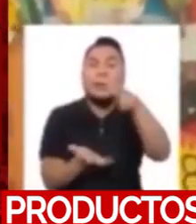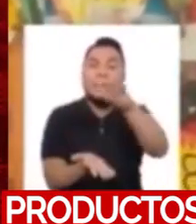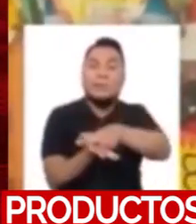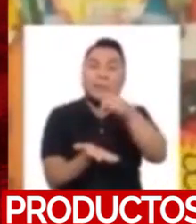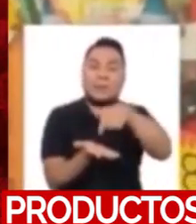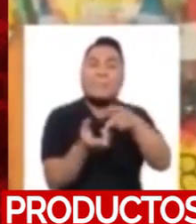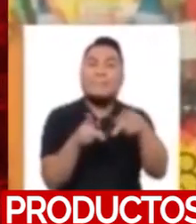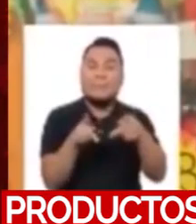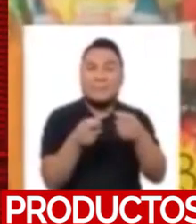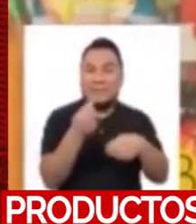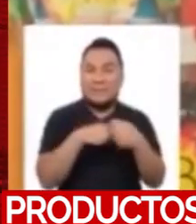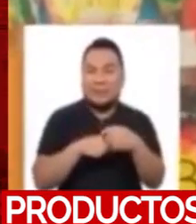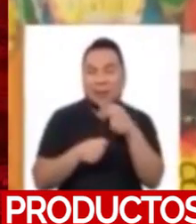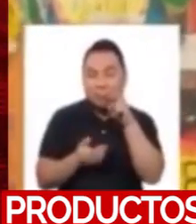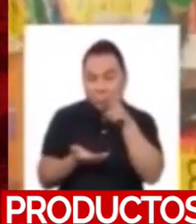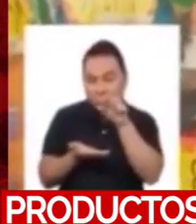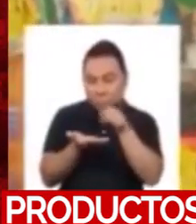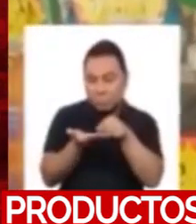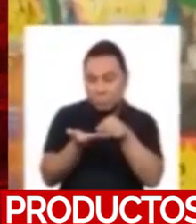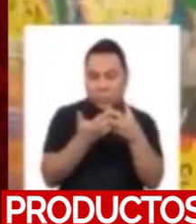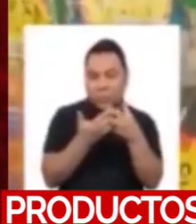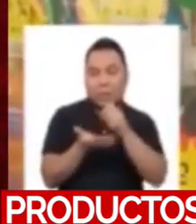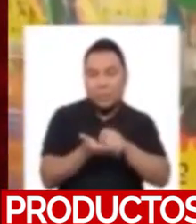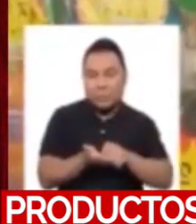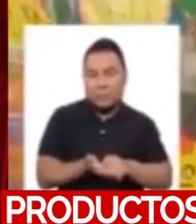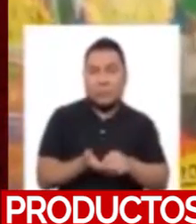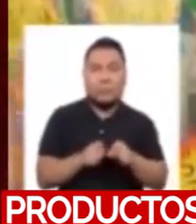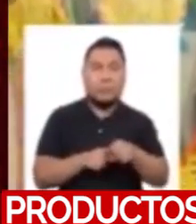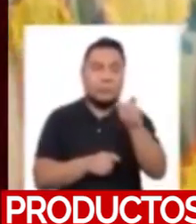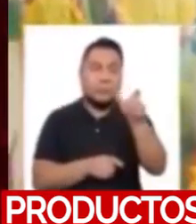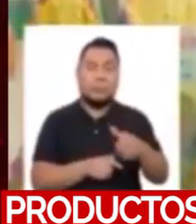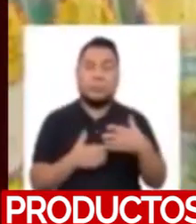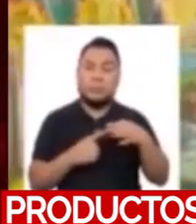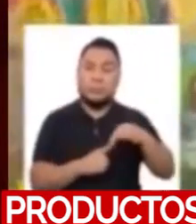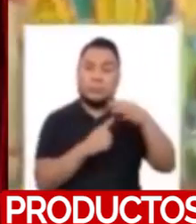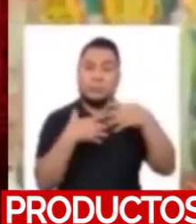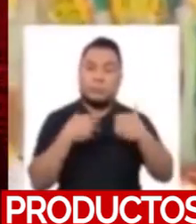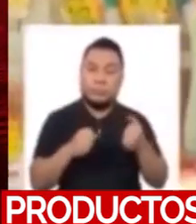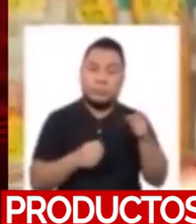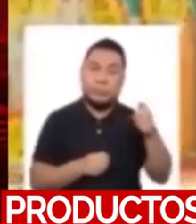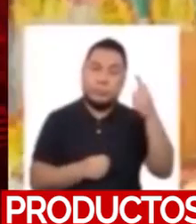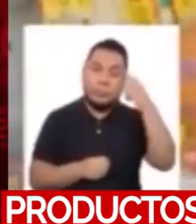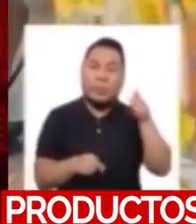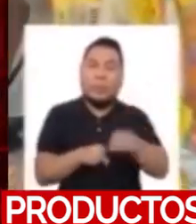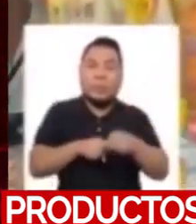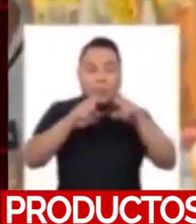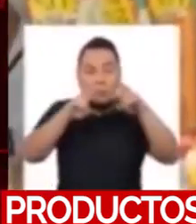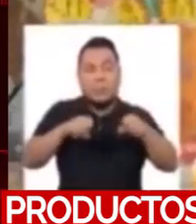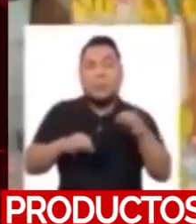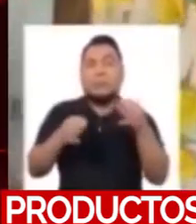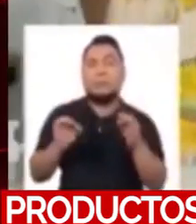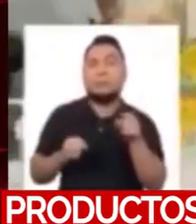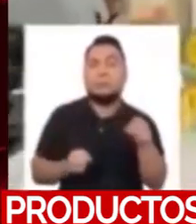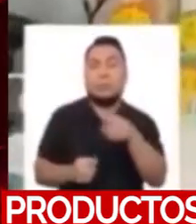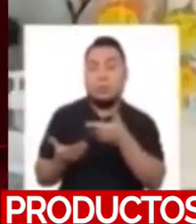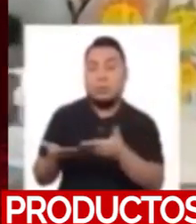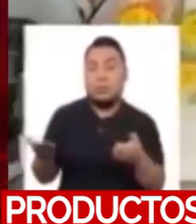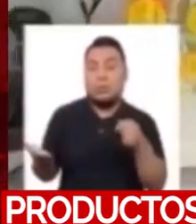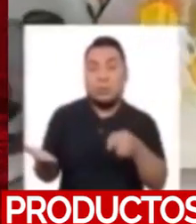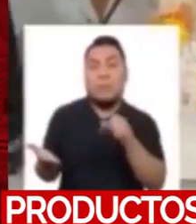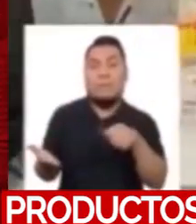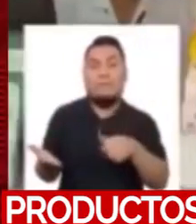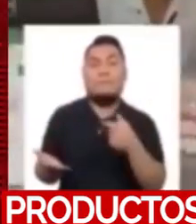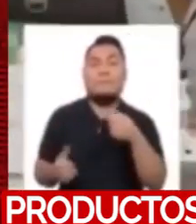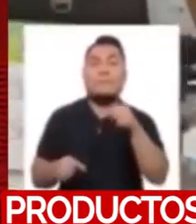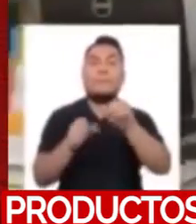Y también lo que es de operatoria del personal especializado de salud pública, también verificamos si efectivamente los productos están en